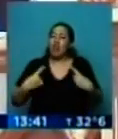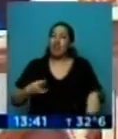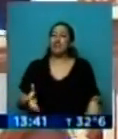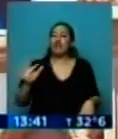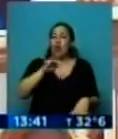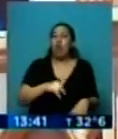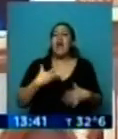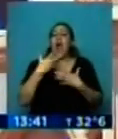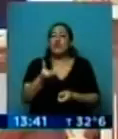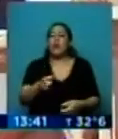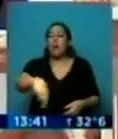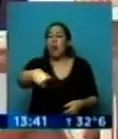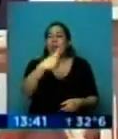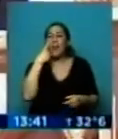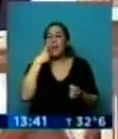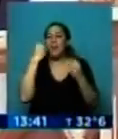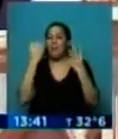que ustedes vivan mejor.